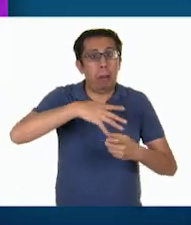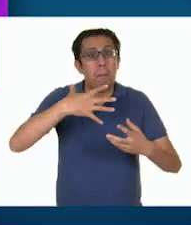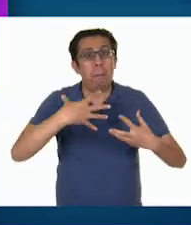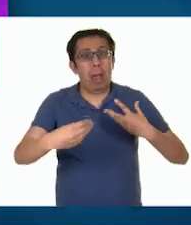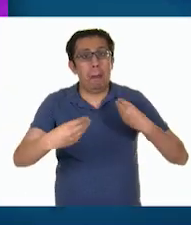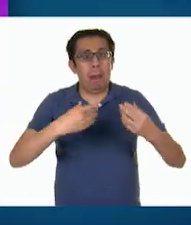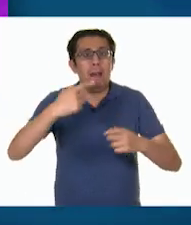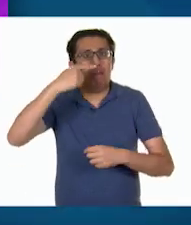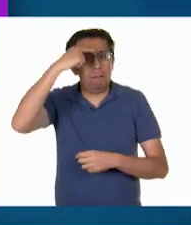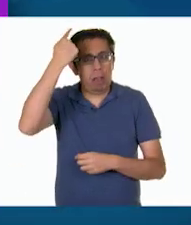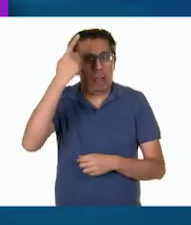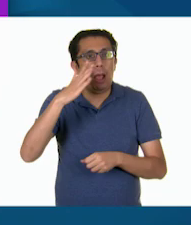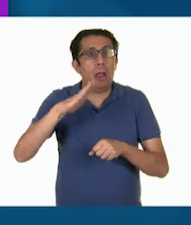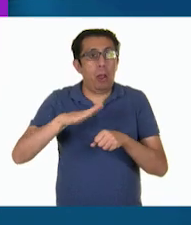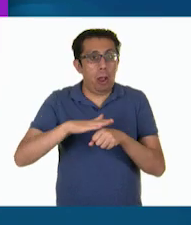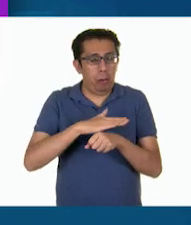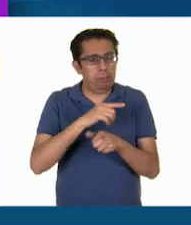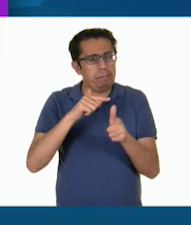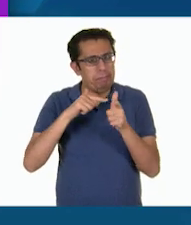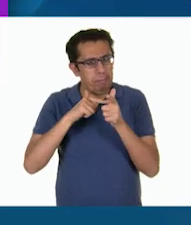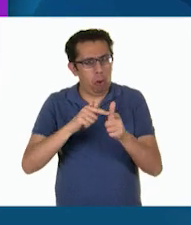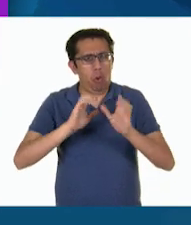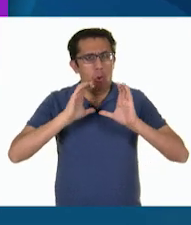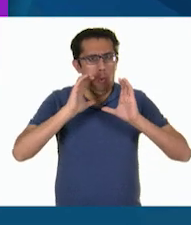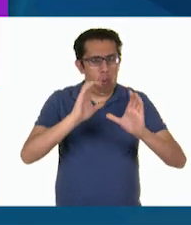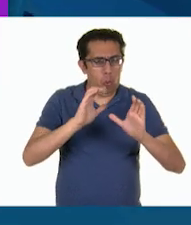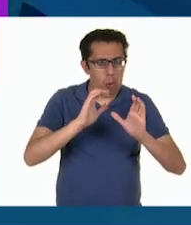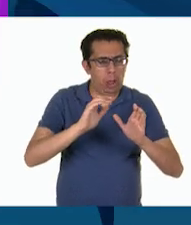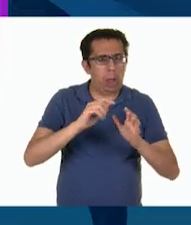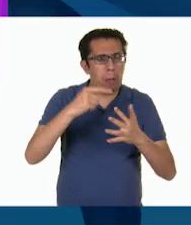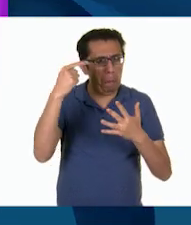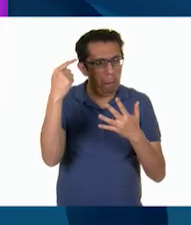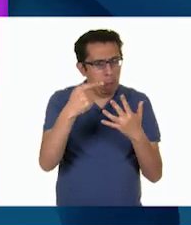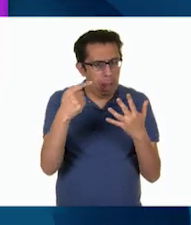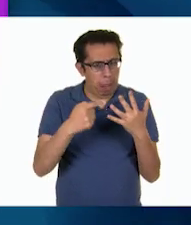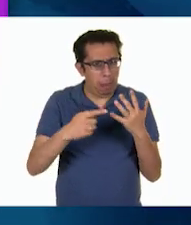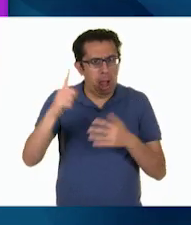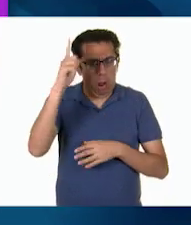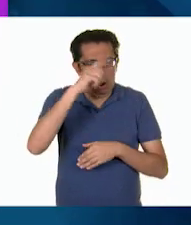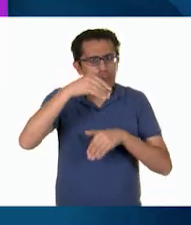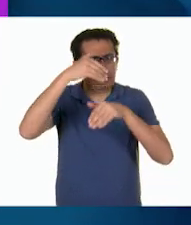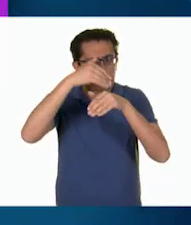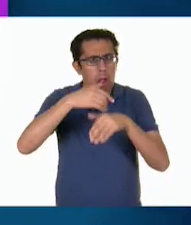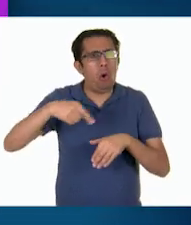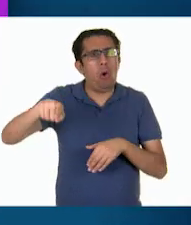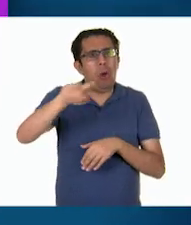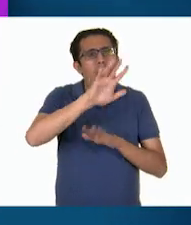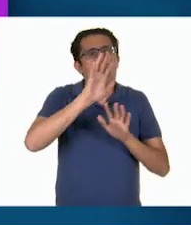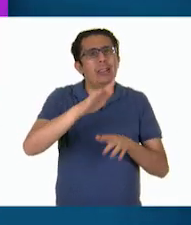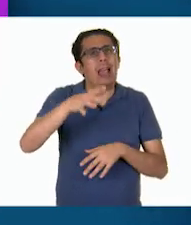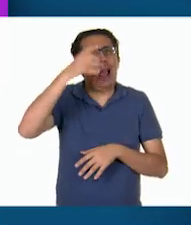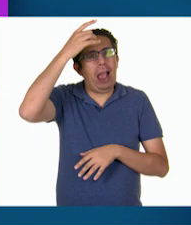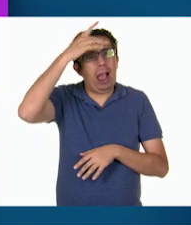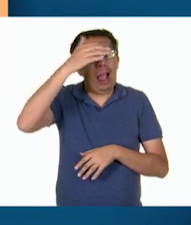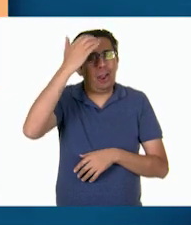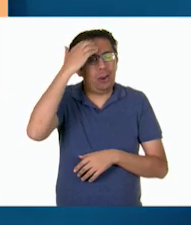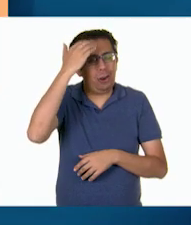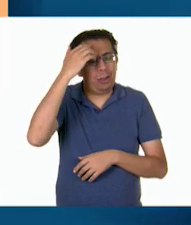las personas. Por eso hay que continuar cuidándonos siguiendo las buenas prácticas que ya todos conocemos para evitar